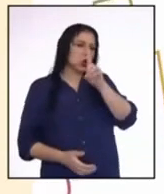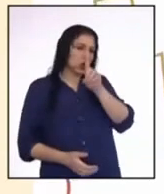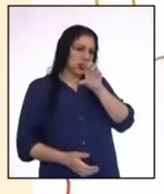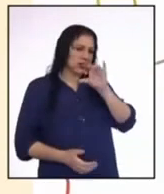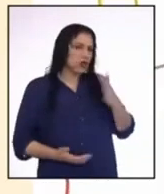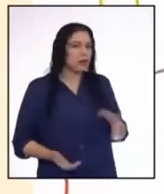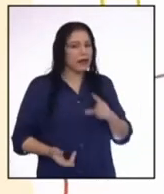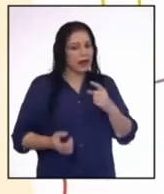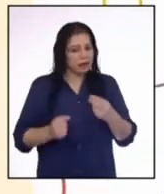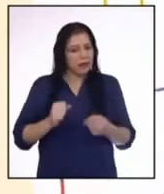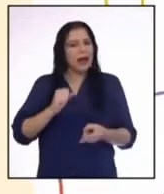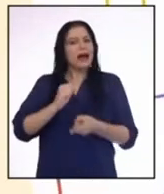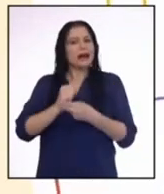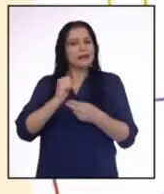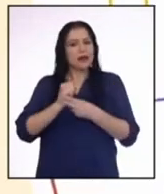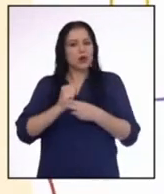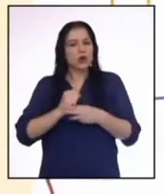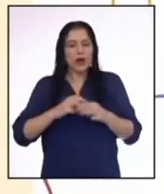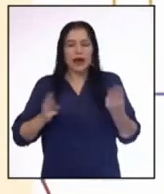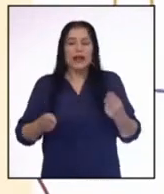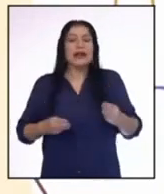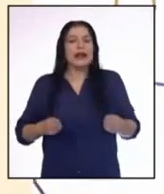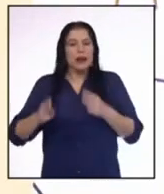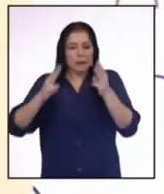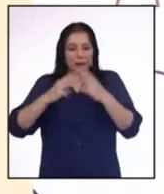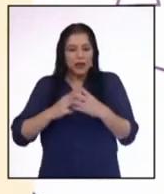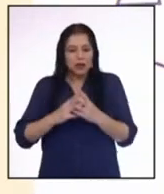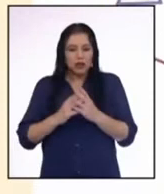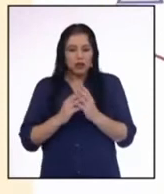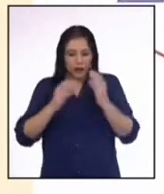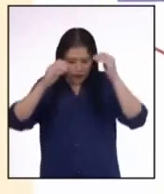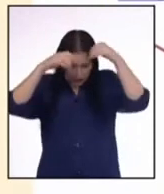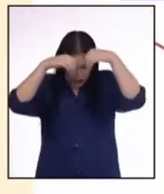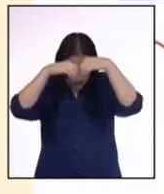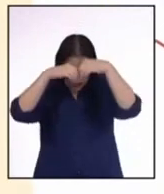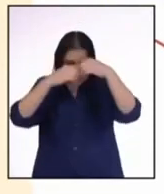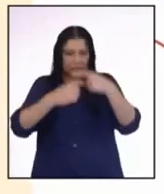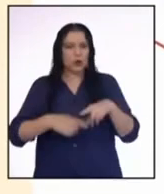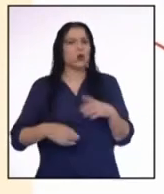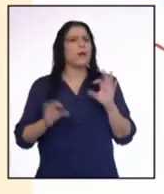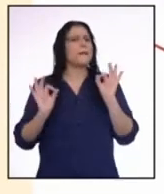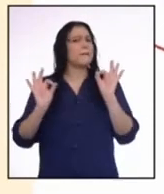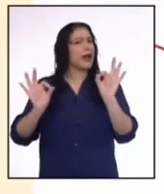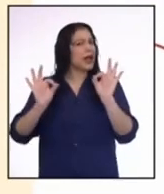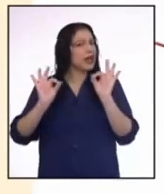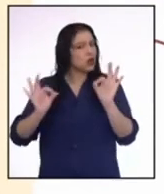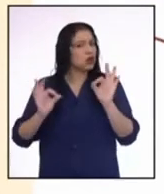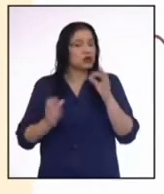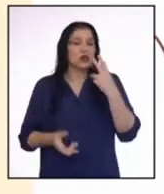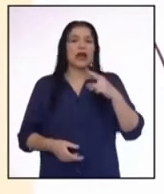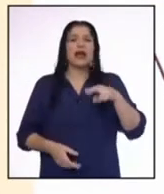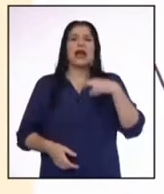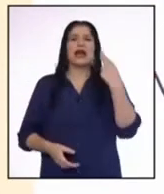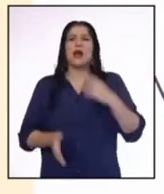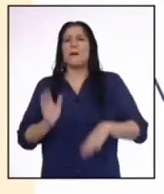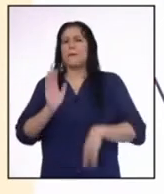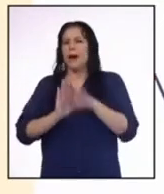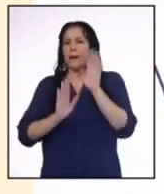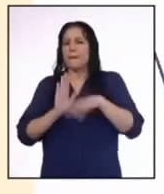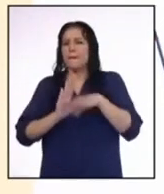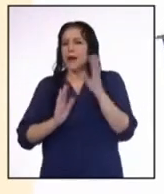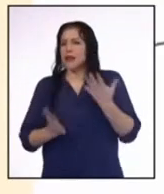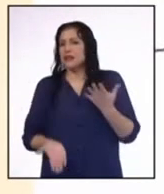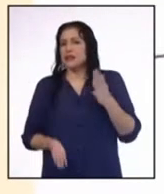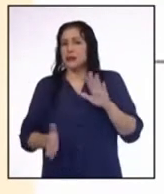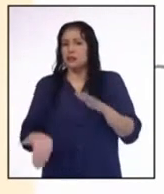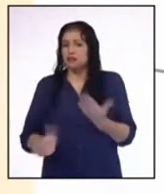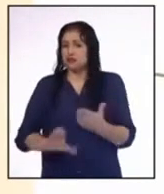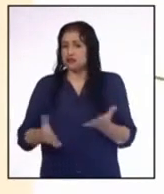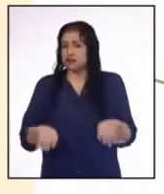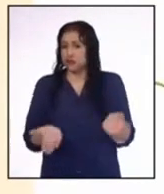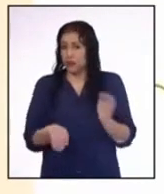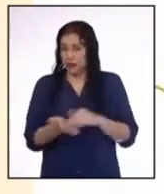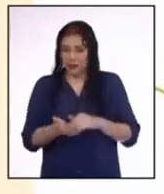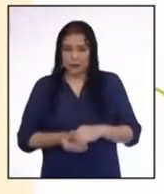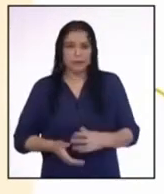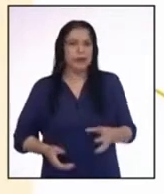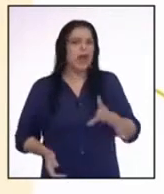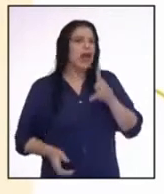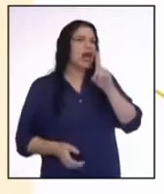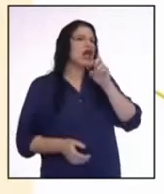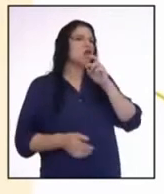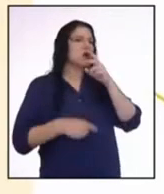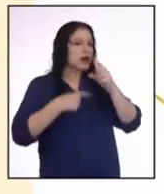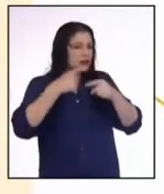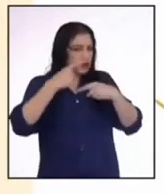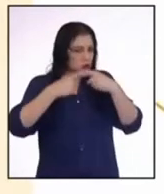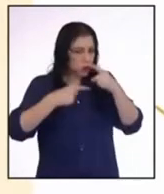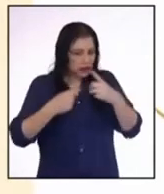quien asegura que el método de agacharse, cubrirse y sujetarse es peligroso y arriesgaría más vidas de las que salva. Douglas